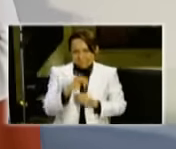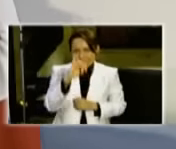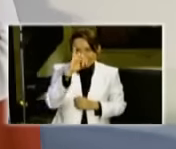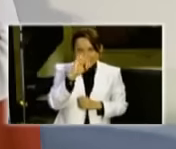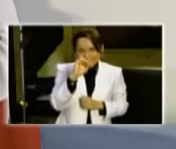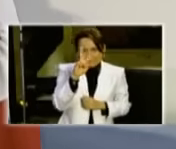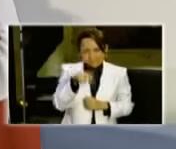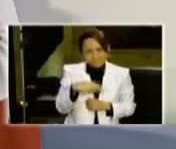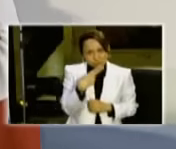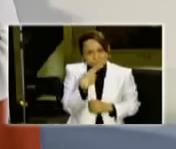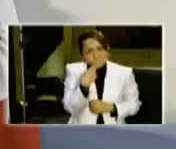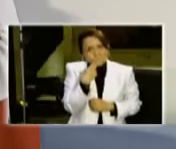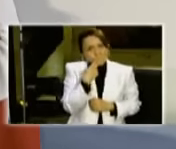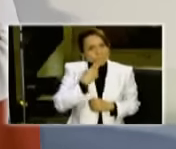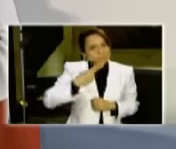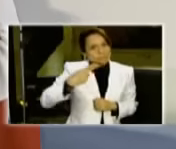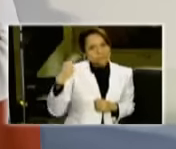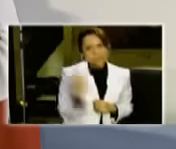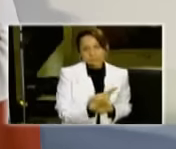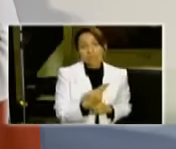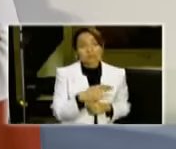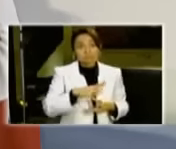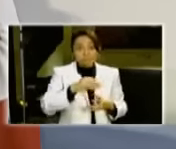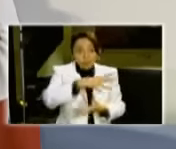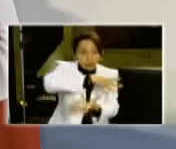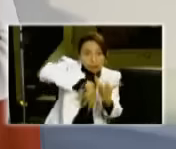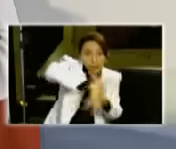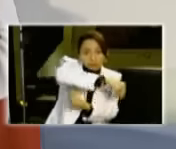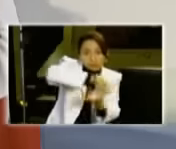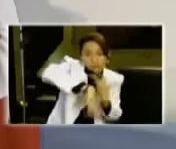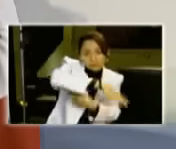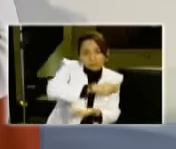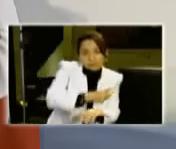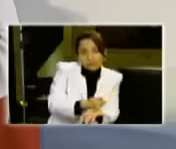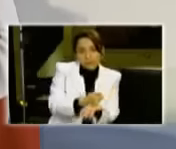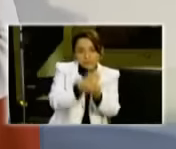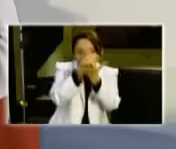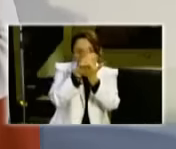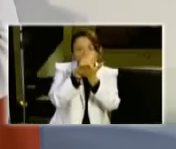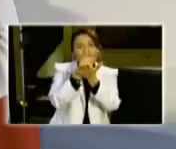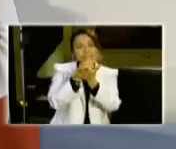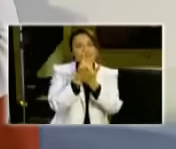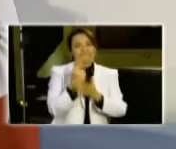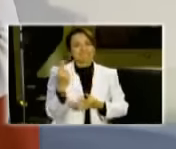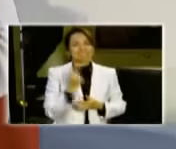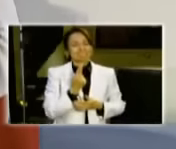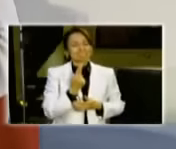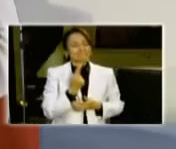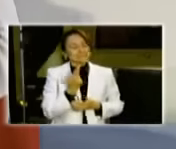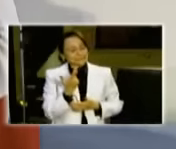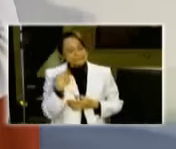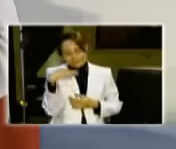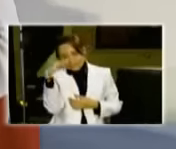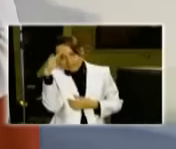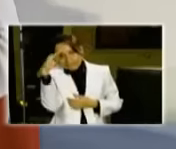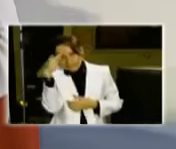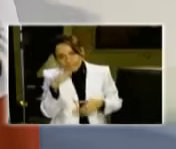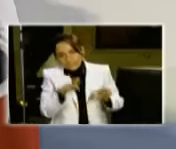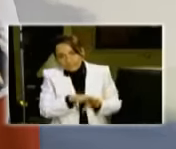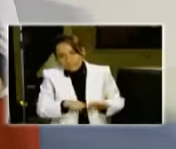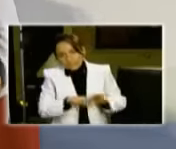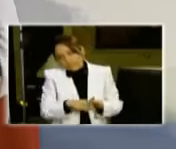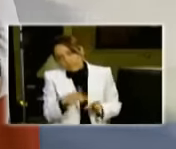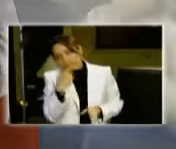explotación racional que se requiere de estos recursos nos impone desafíos enormes. Las definiciones